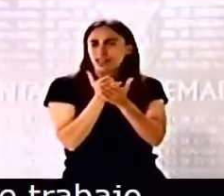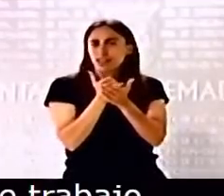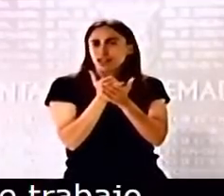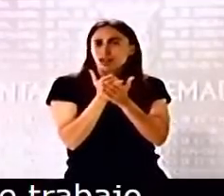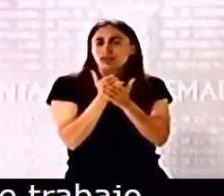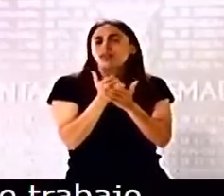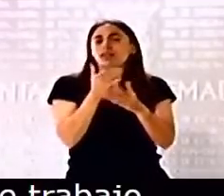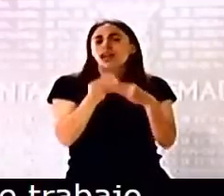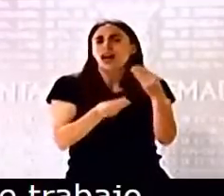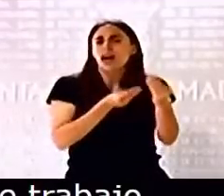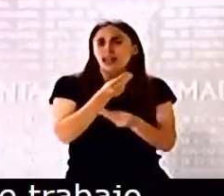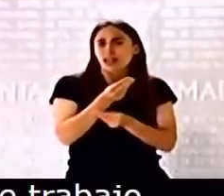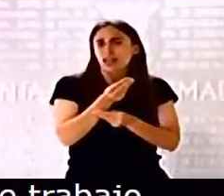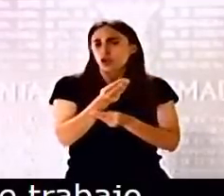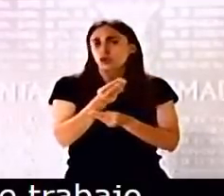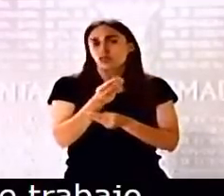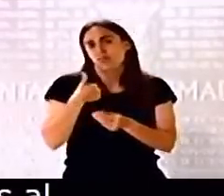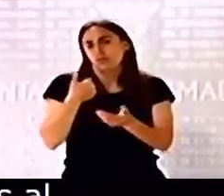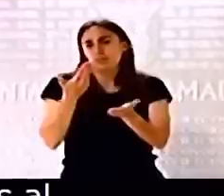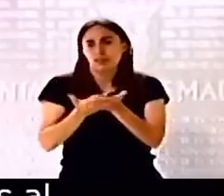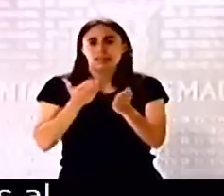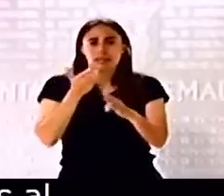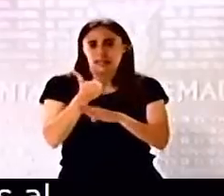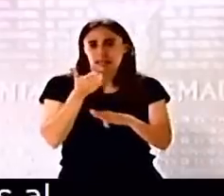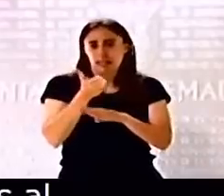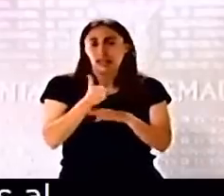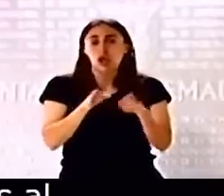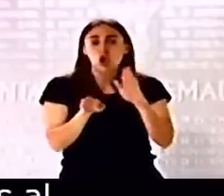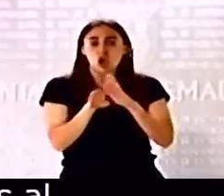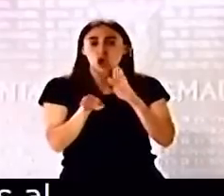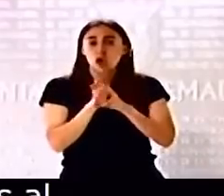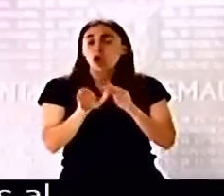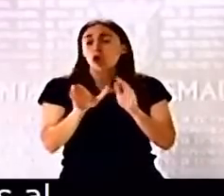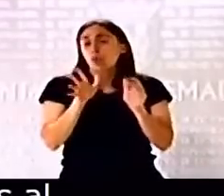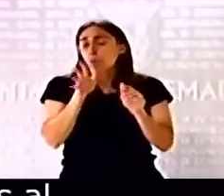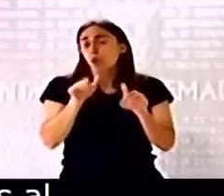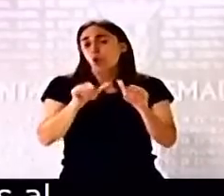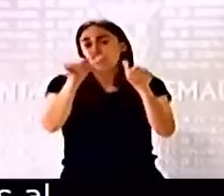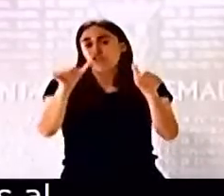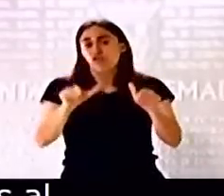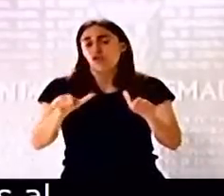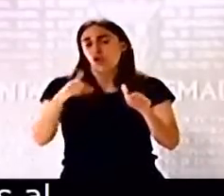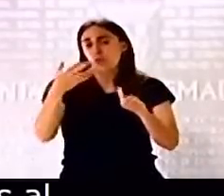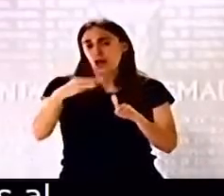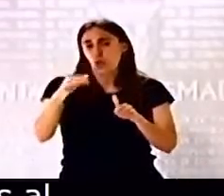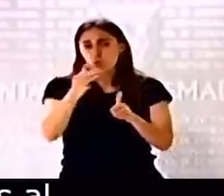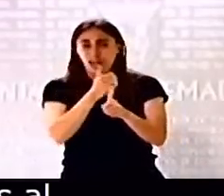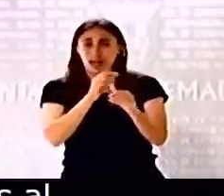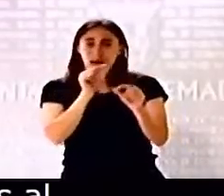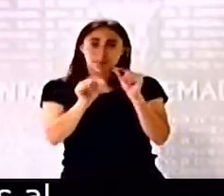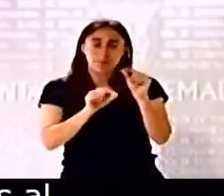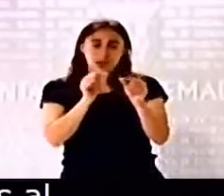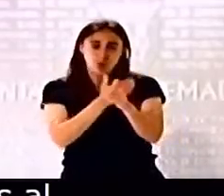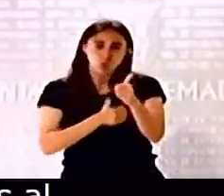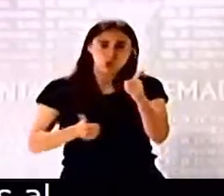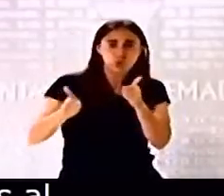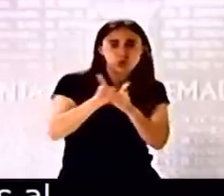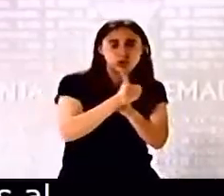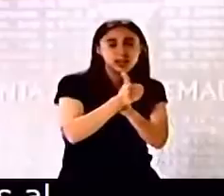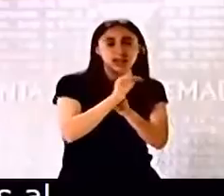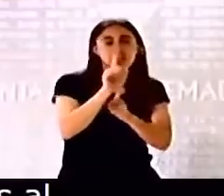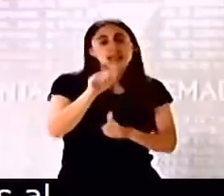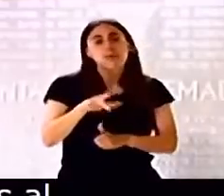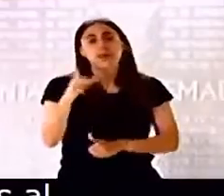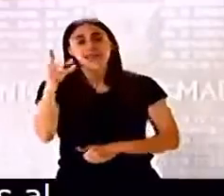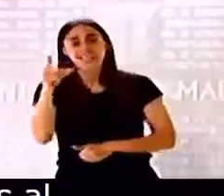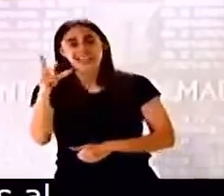acudiendo. Es la única forma que tenemos en este momento de adelantarnos a ese virus. En segundo lugar, que estén aceptando de tan buen grado